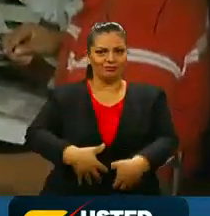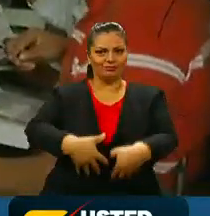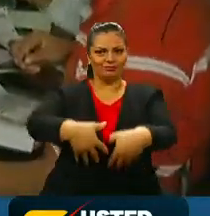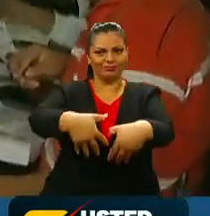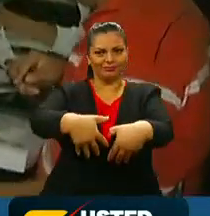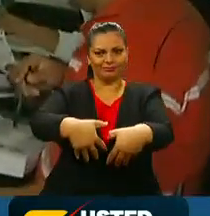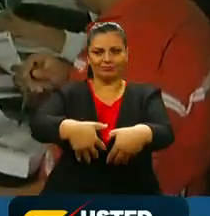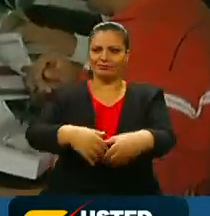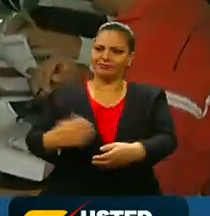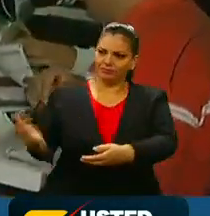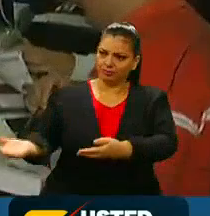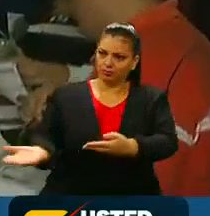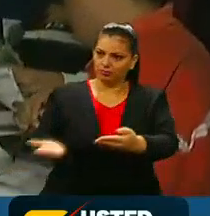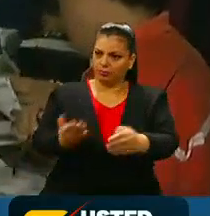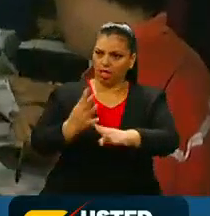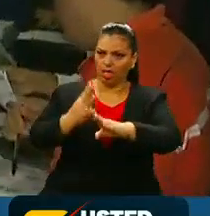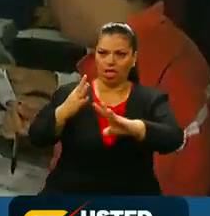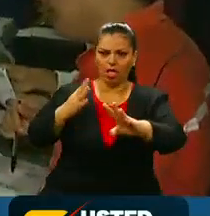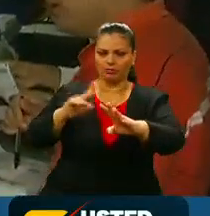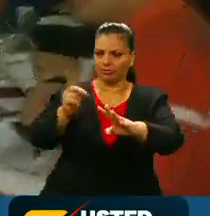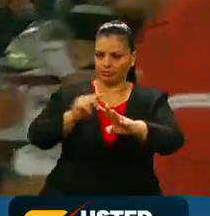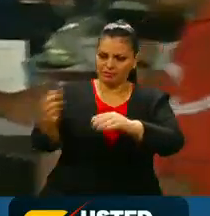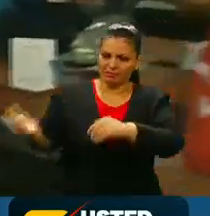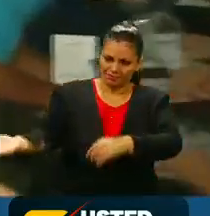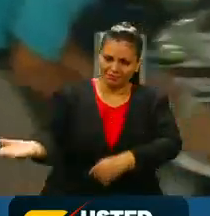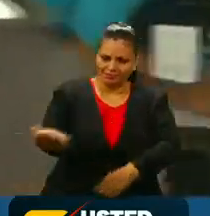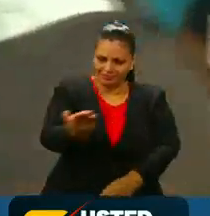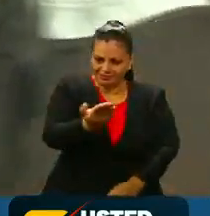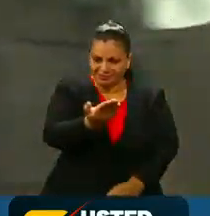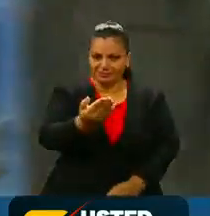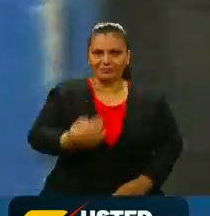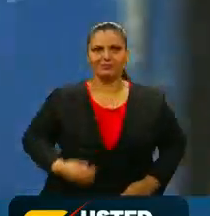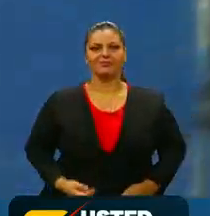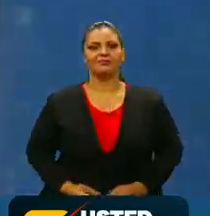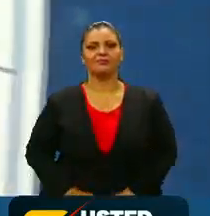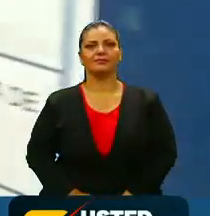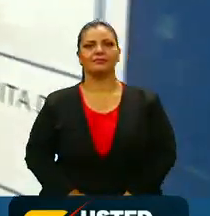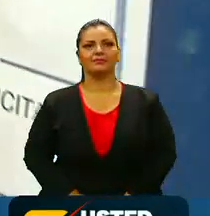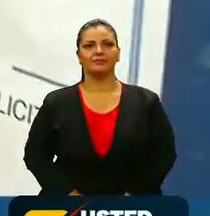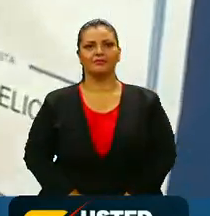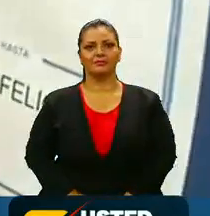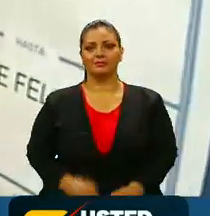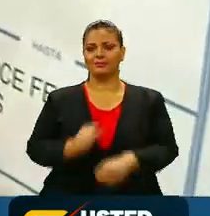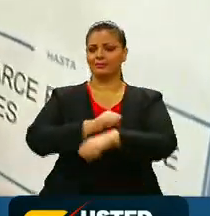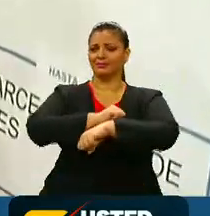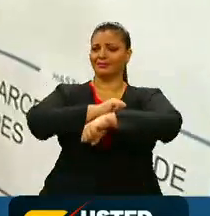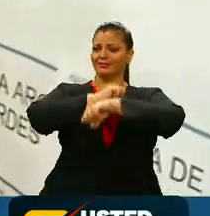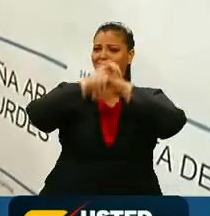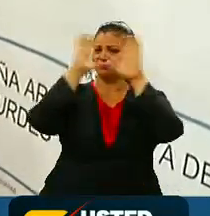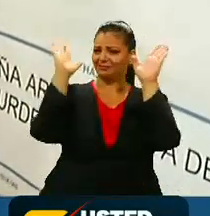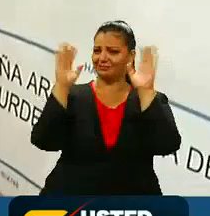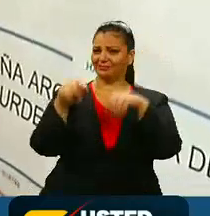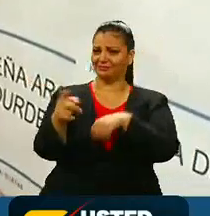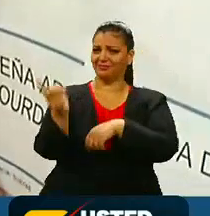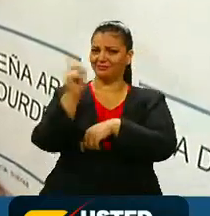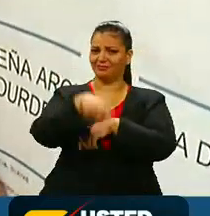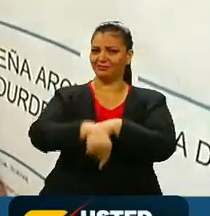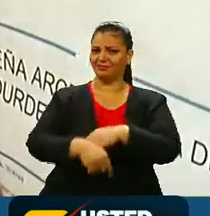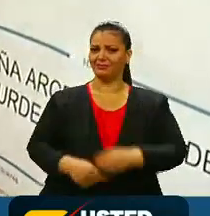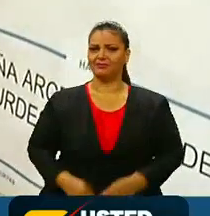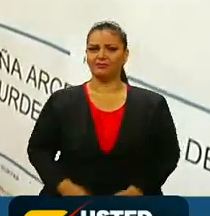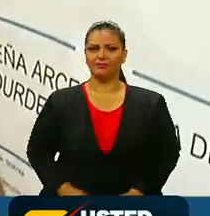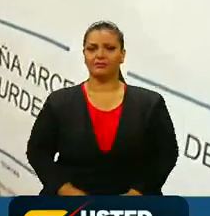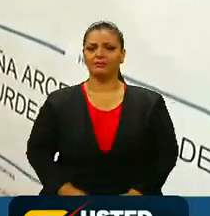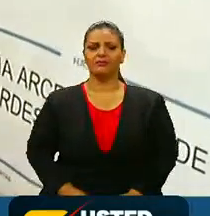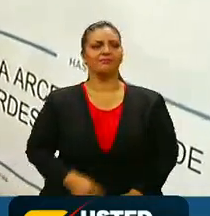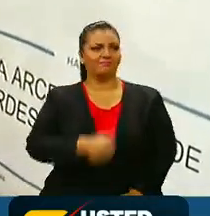le dan la preferencia para que pueda ingresar. Usted ya está lista para sufragar. Vino temprano. Ajá. ¿Qué tipo de inconvenientes ha encontrado?